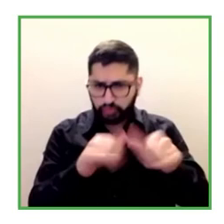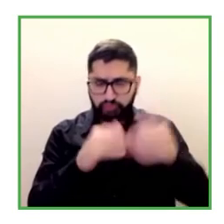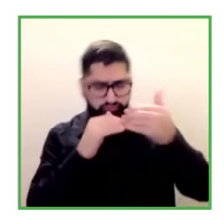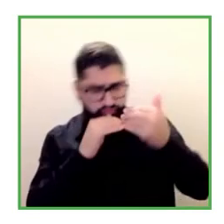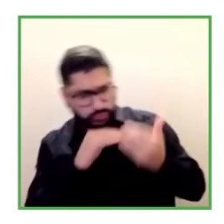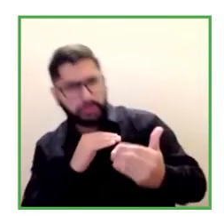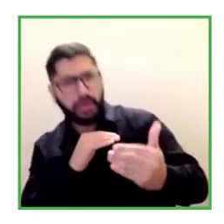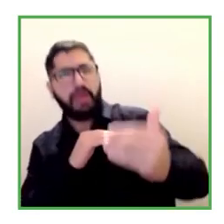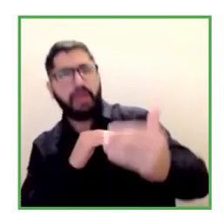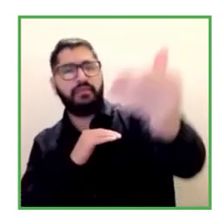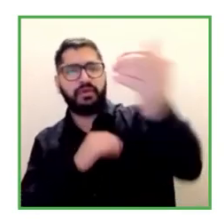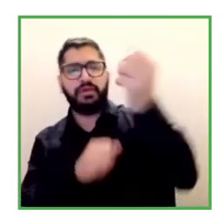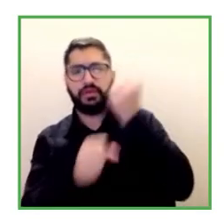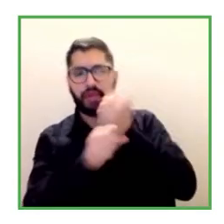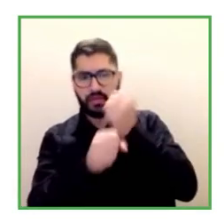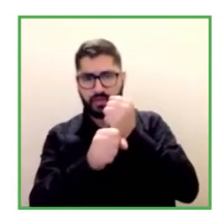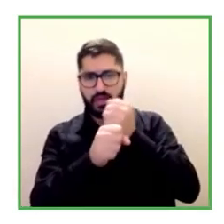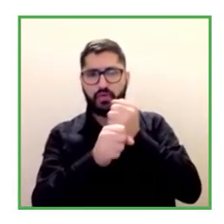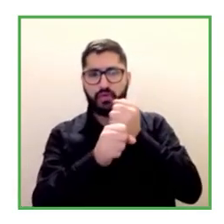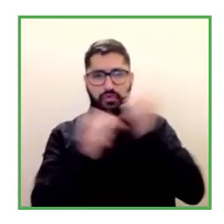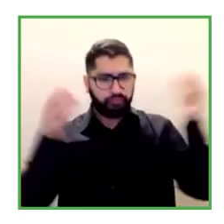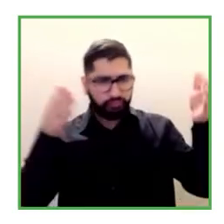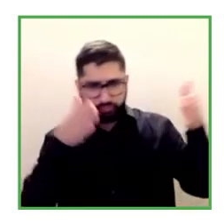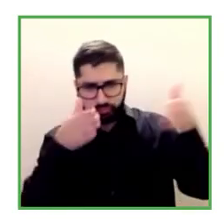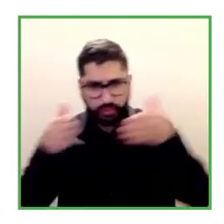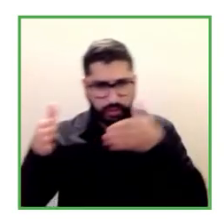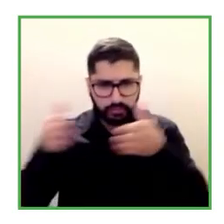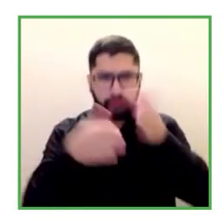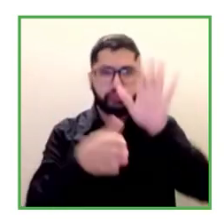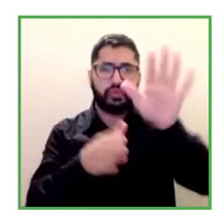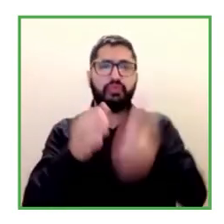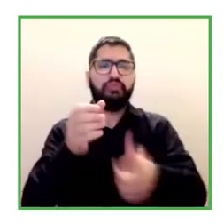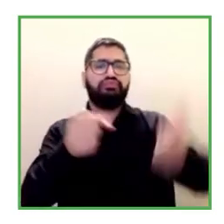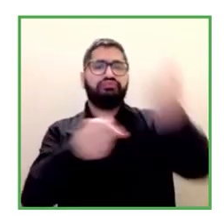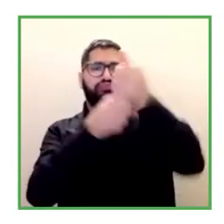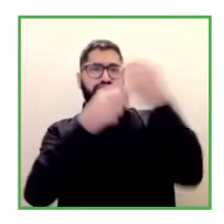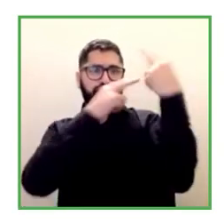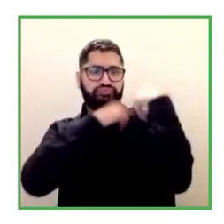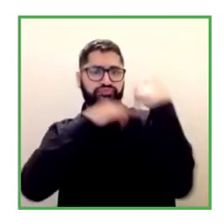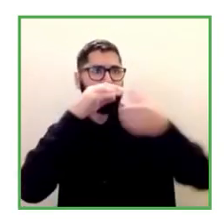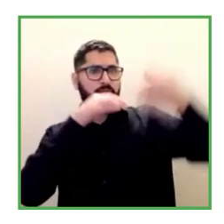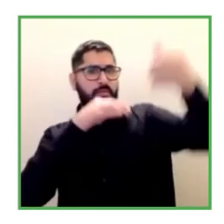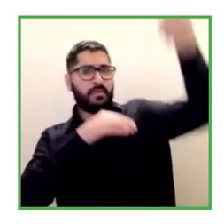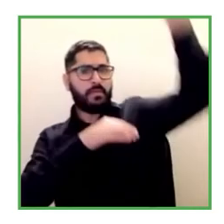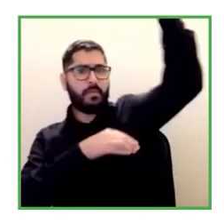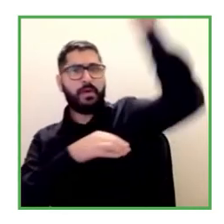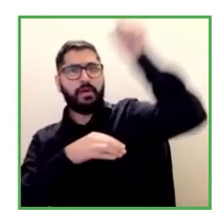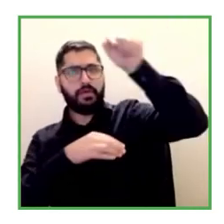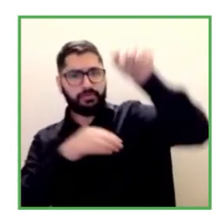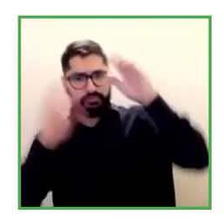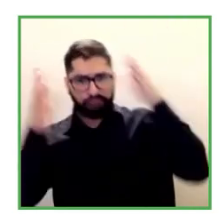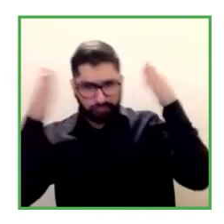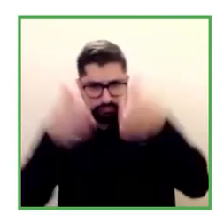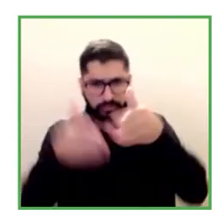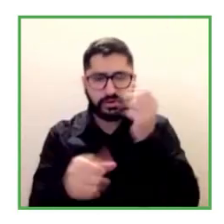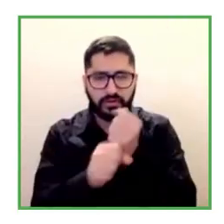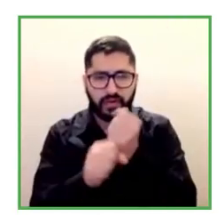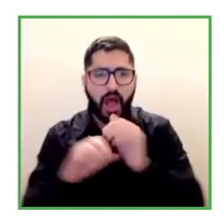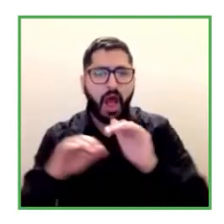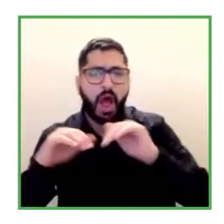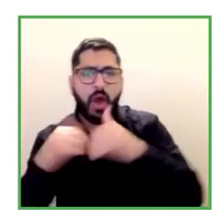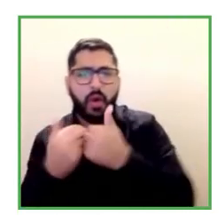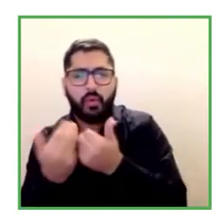cierto?, laborales dentro de las organizaciones. ¿Cómo creen ustedes que podemos ayudar a acelerar que esto